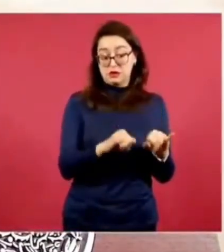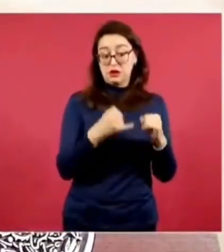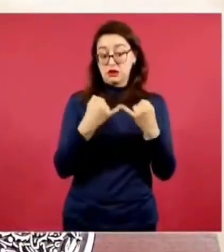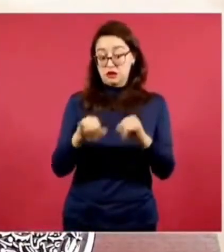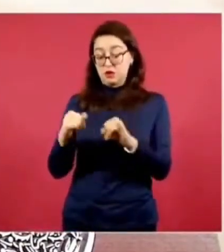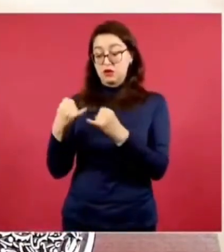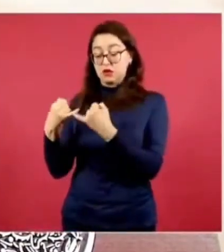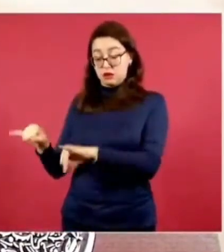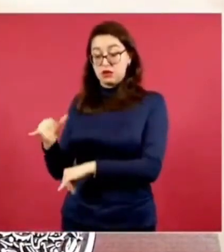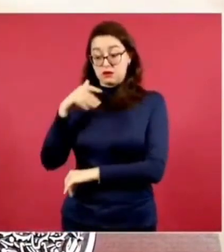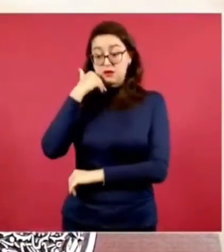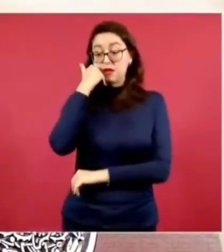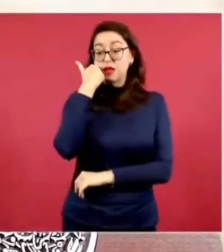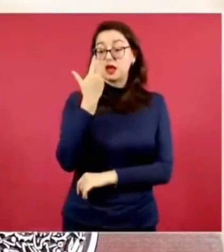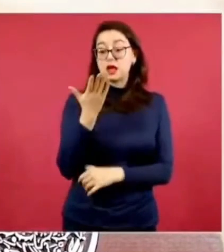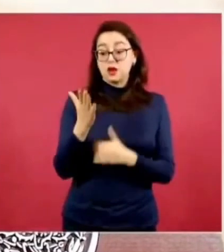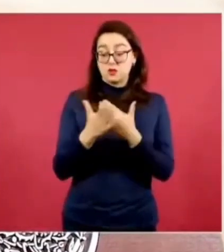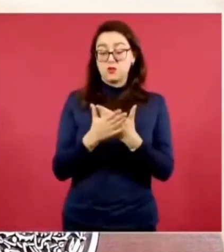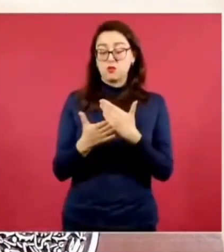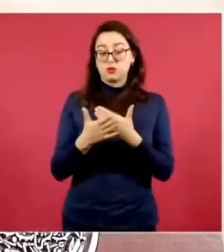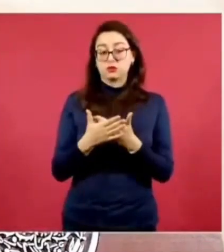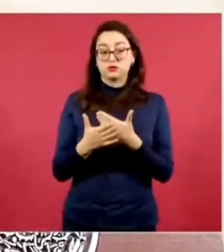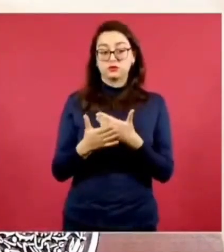están por